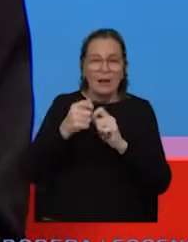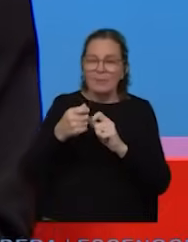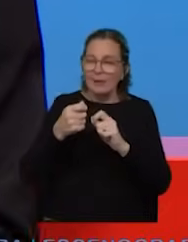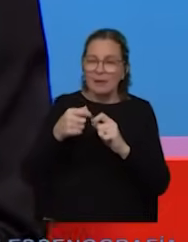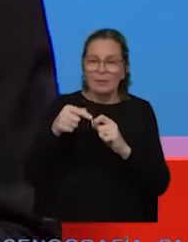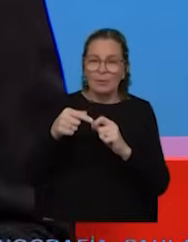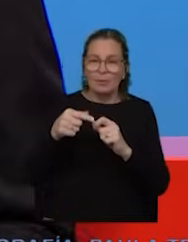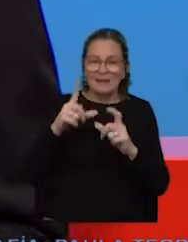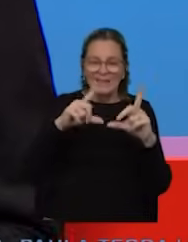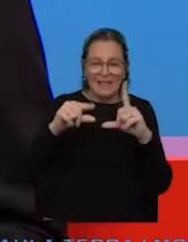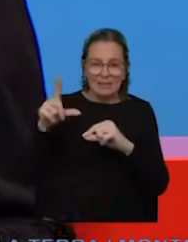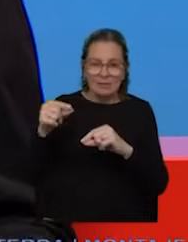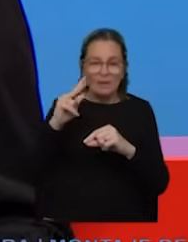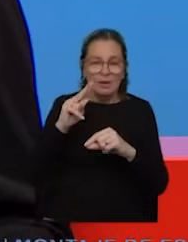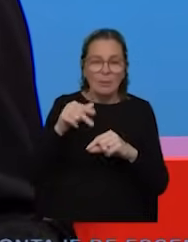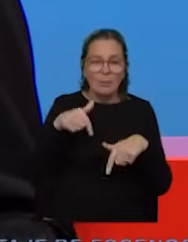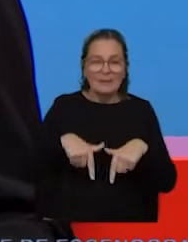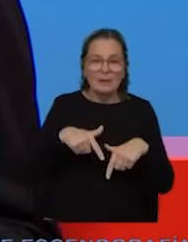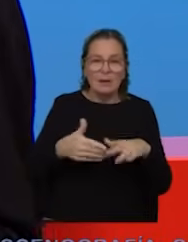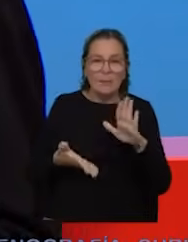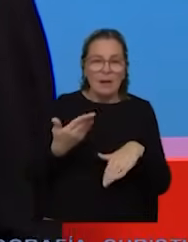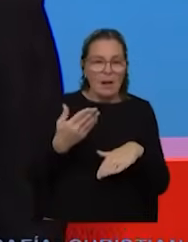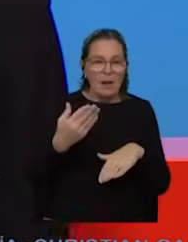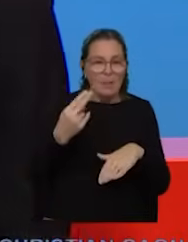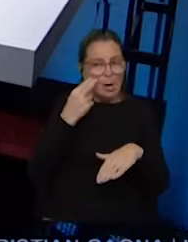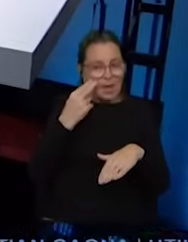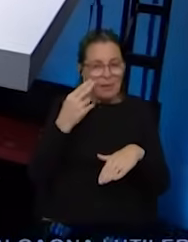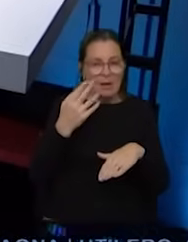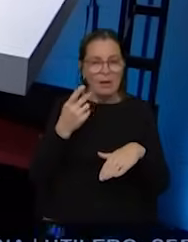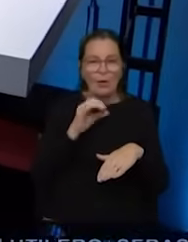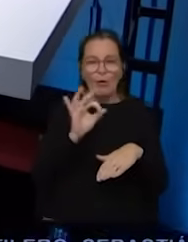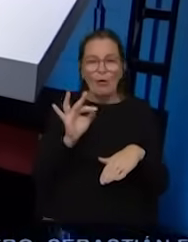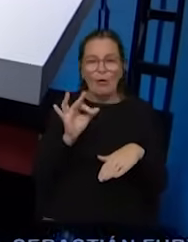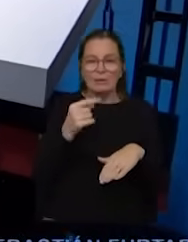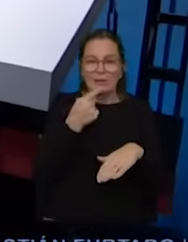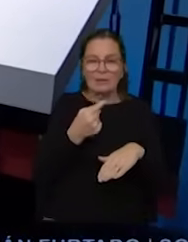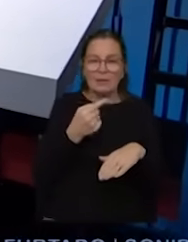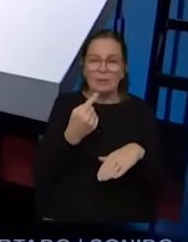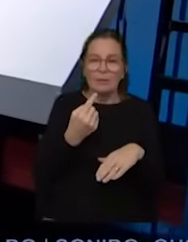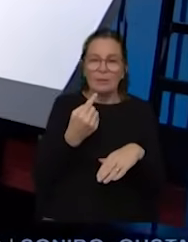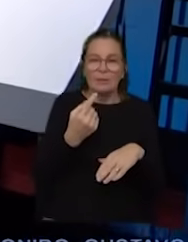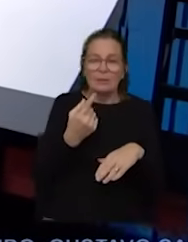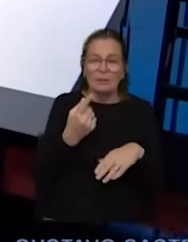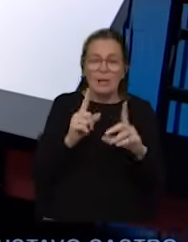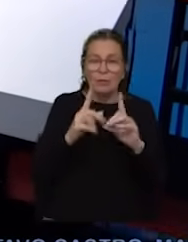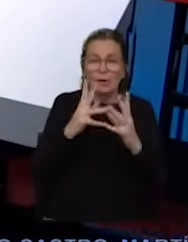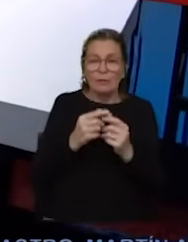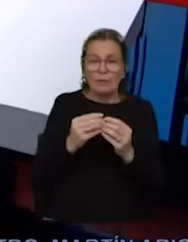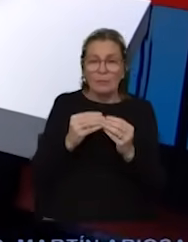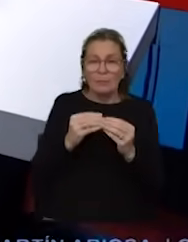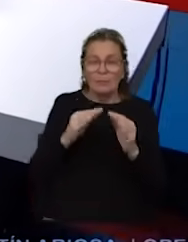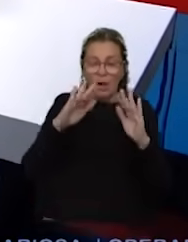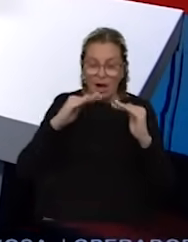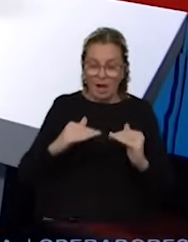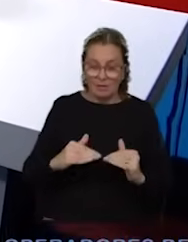lleva las estadísticas de Cuál es el Ministerio que que más quema eh Y sobre todo porque Bueno uno de alguna forma articula y baja las